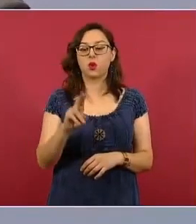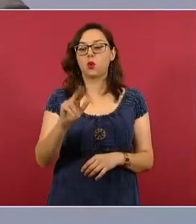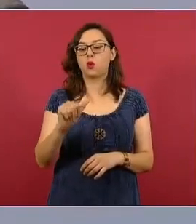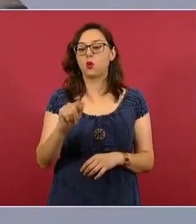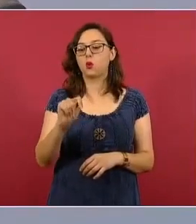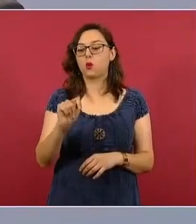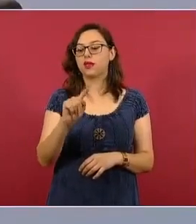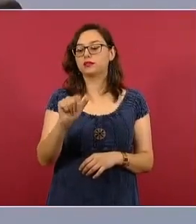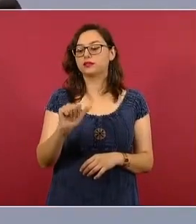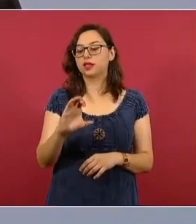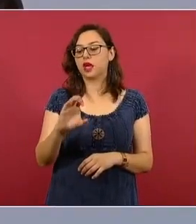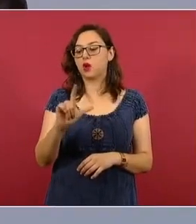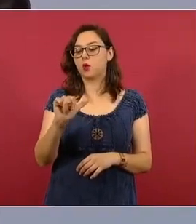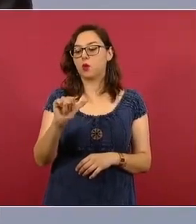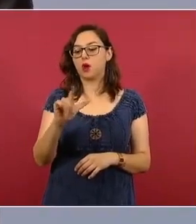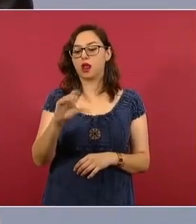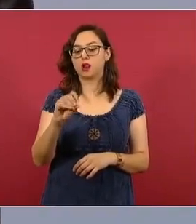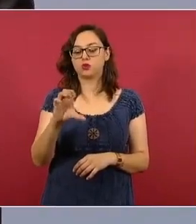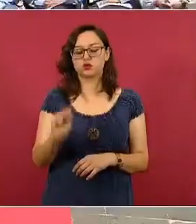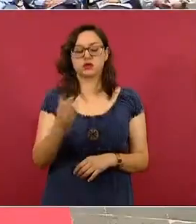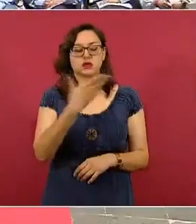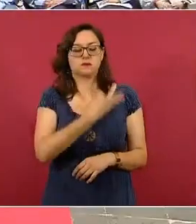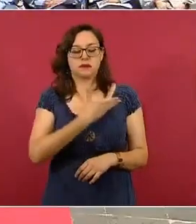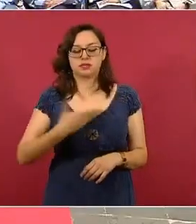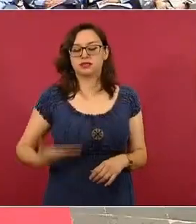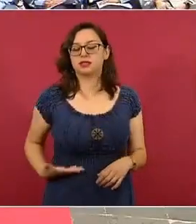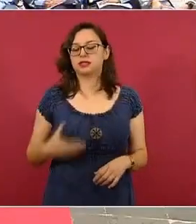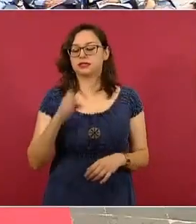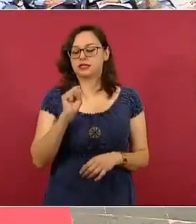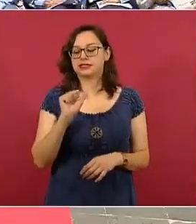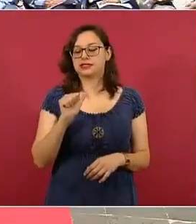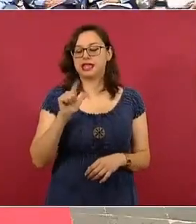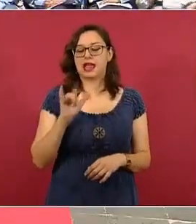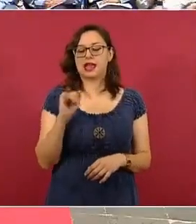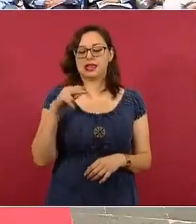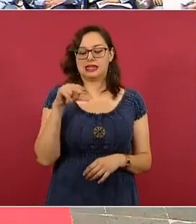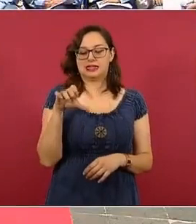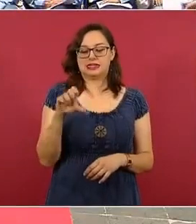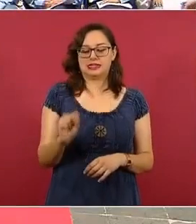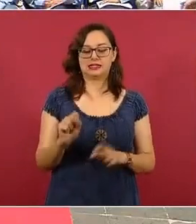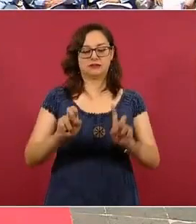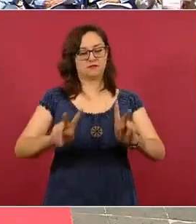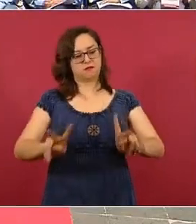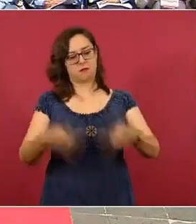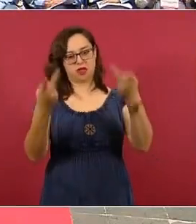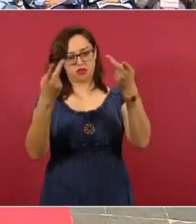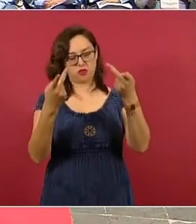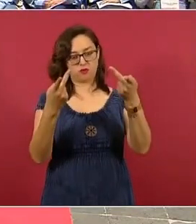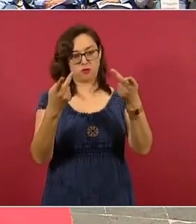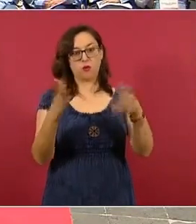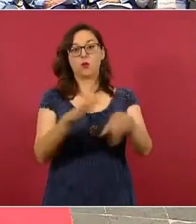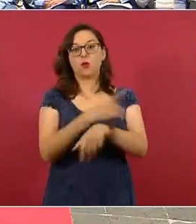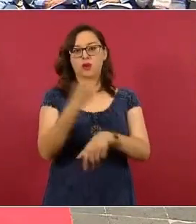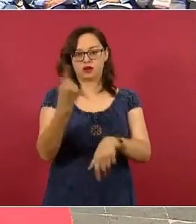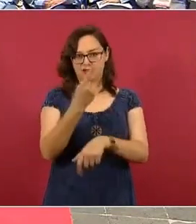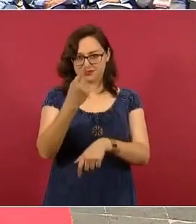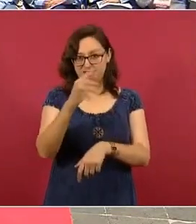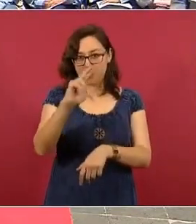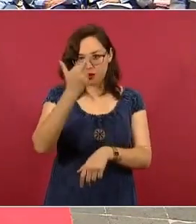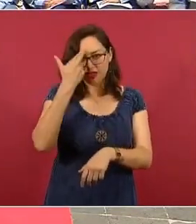en la época de Salinas, que privatizaron Fertimex, porque